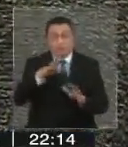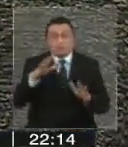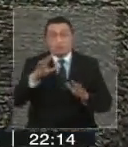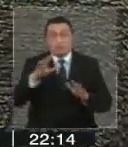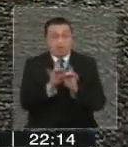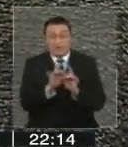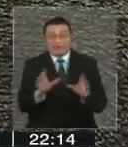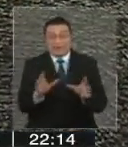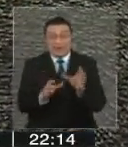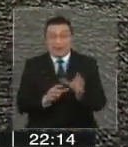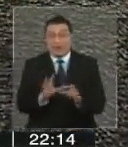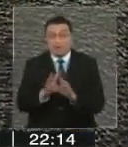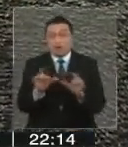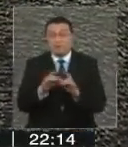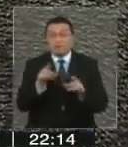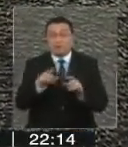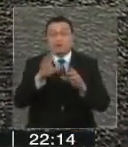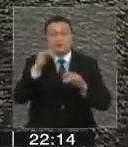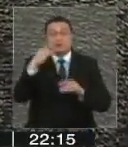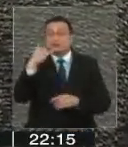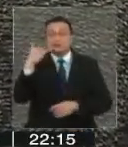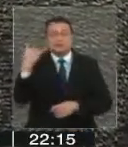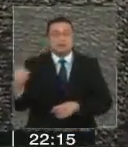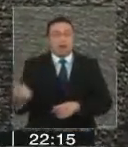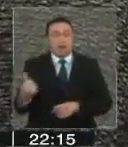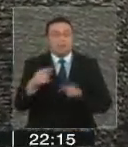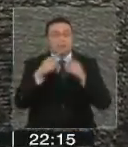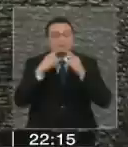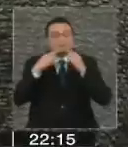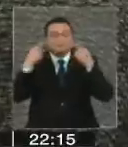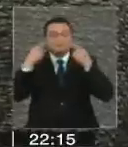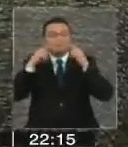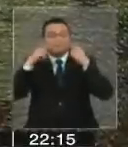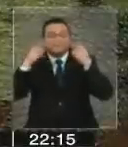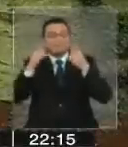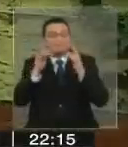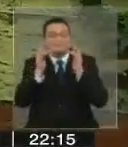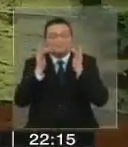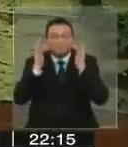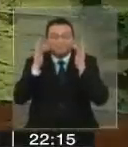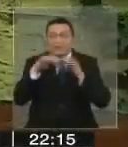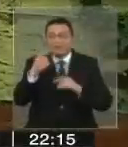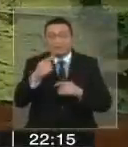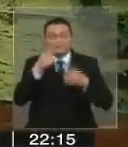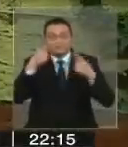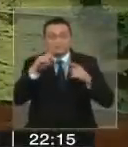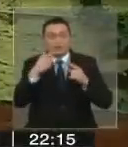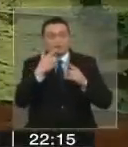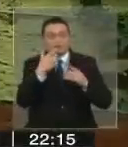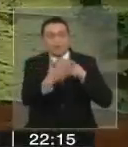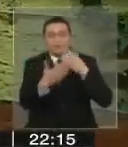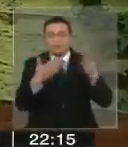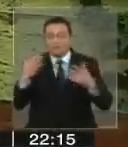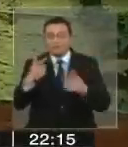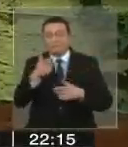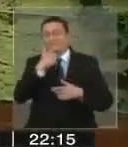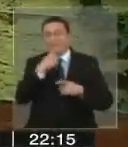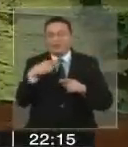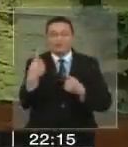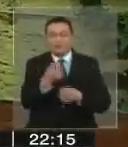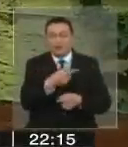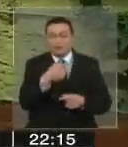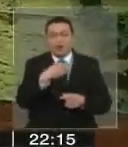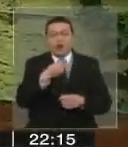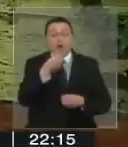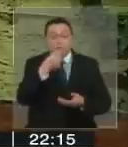sumamente particulares porque ellos sonríen la mayor cantidad del tiempo. Y tiene una sonrisa contagiosa, que los hermanos cuando estábamos chicos le